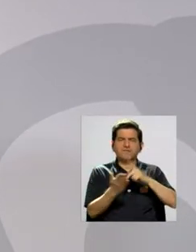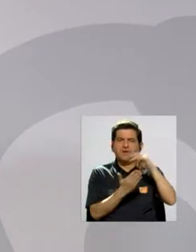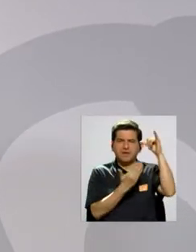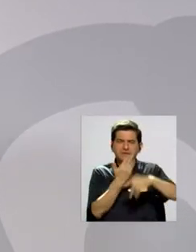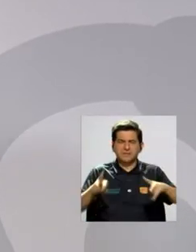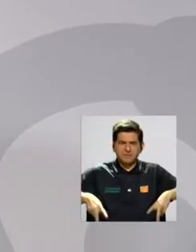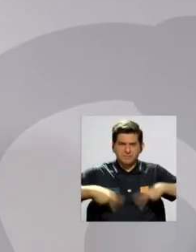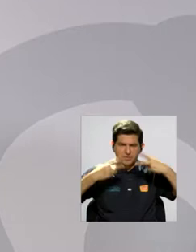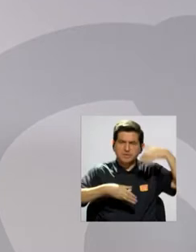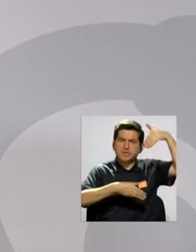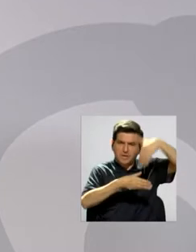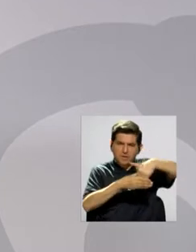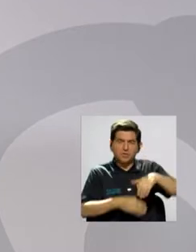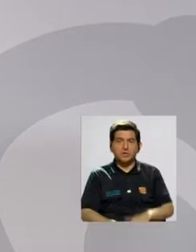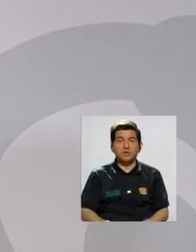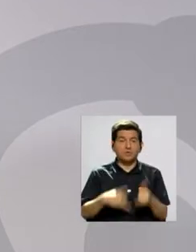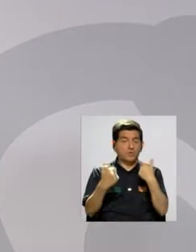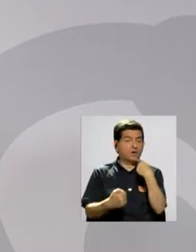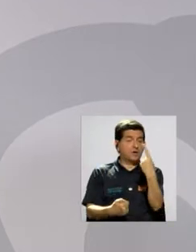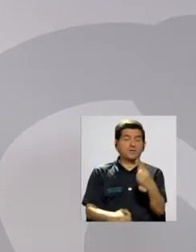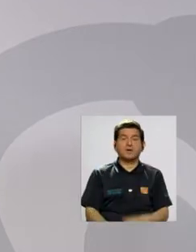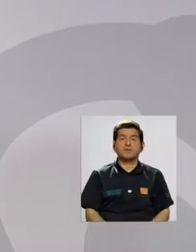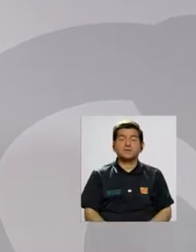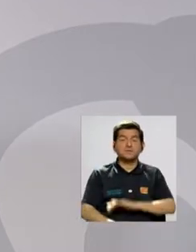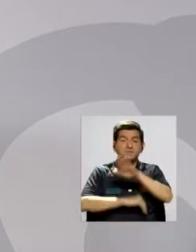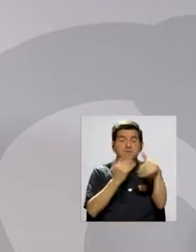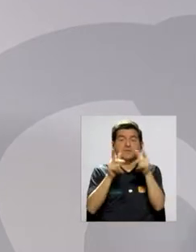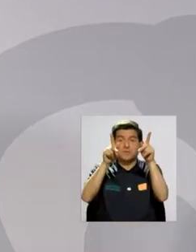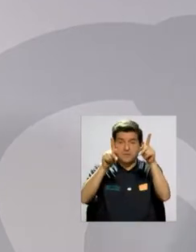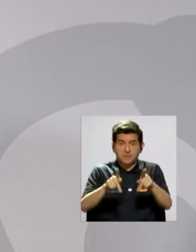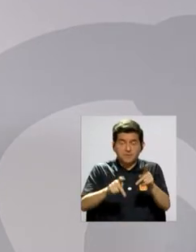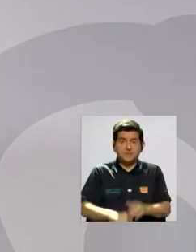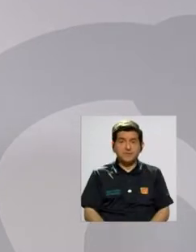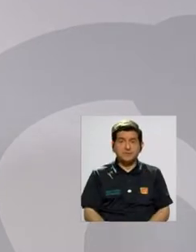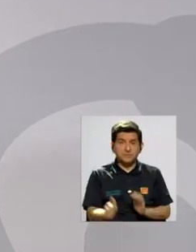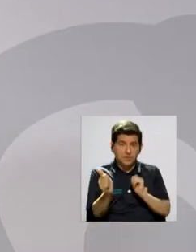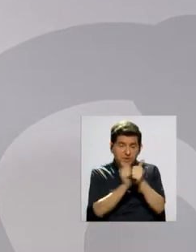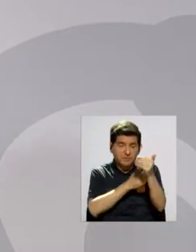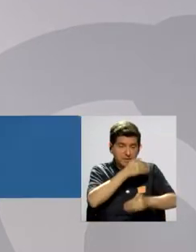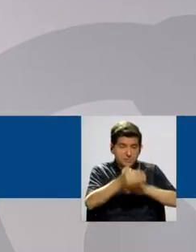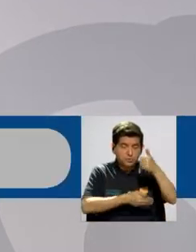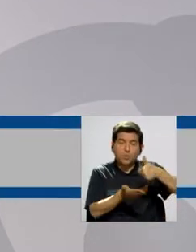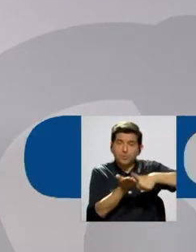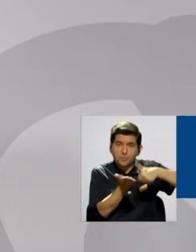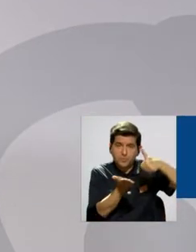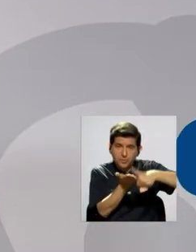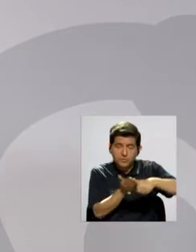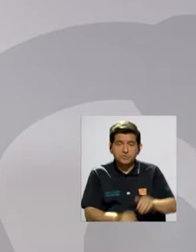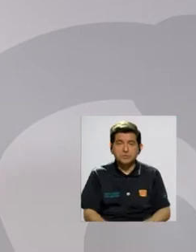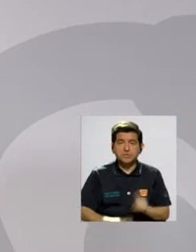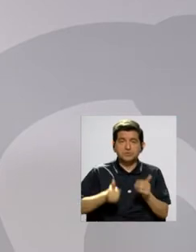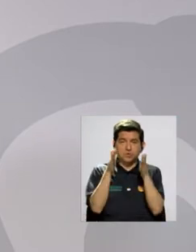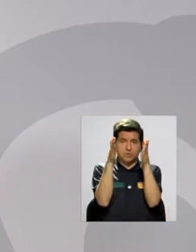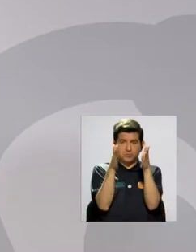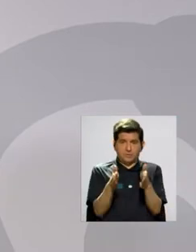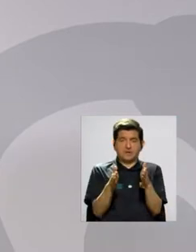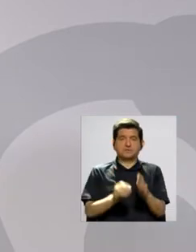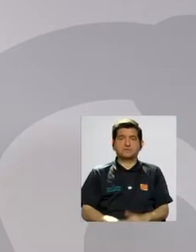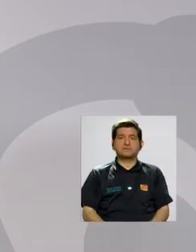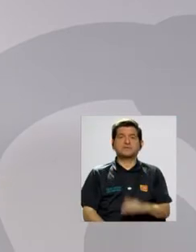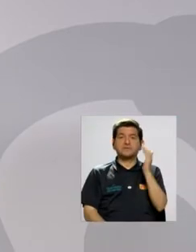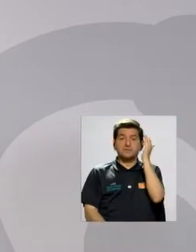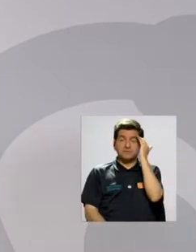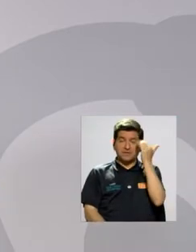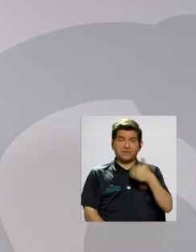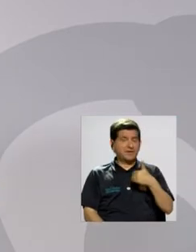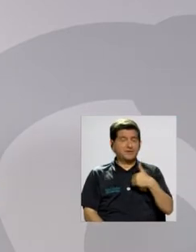vida de promedio. Y ahora nos dice, cualquier persona que haya pasado por un proceso electoral al ser candidato, sepa que